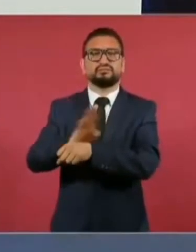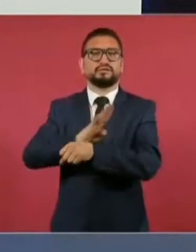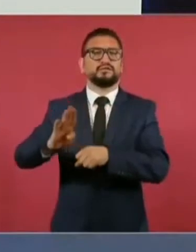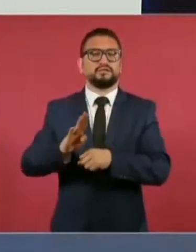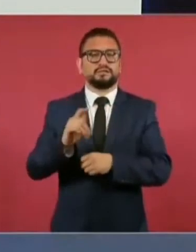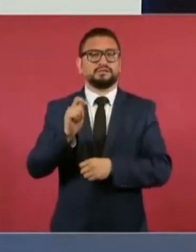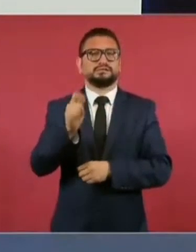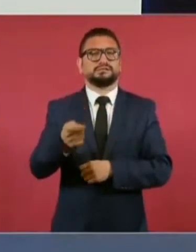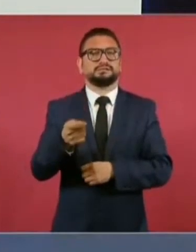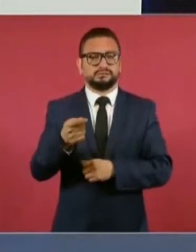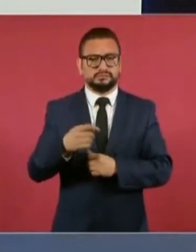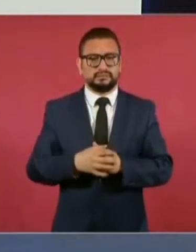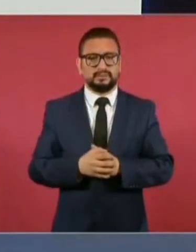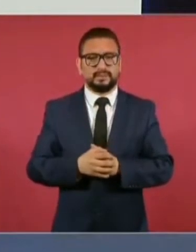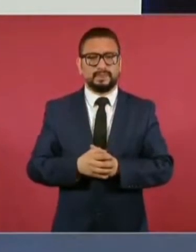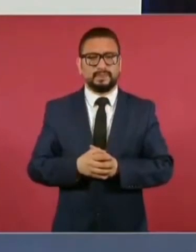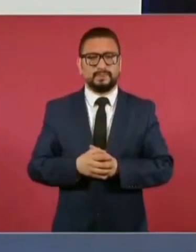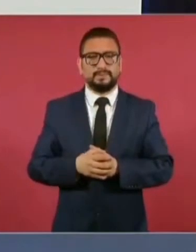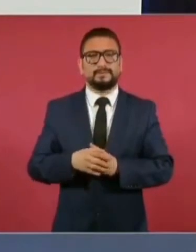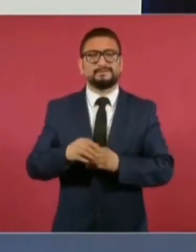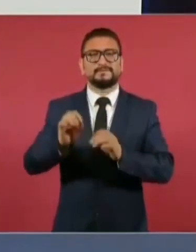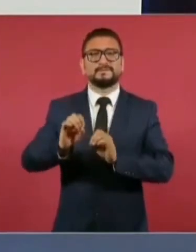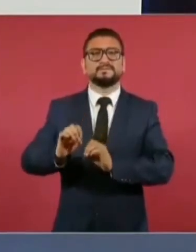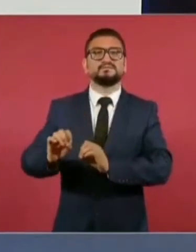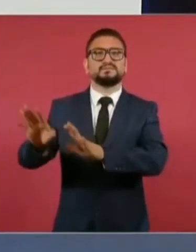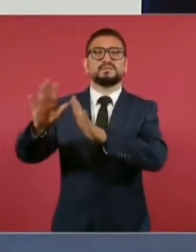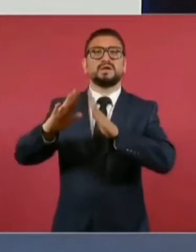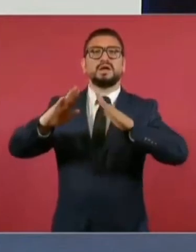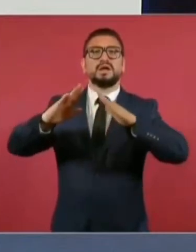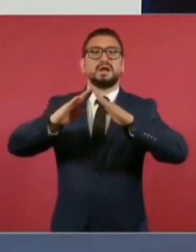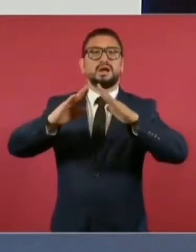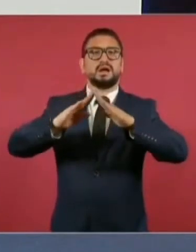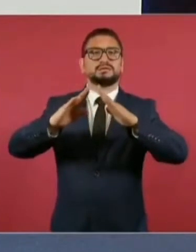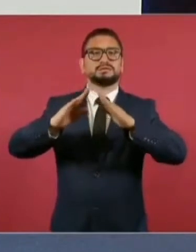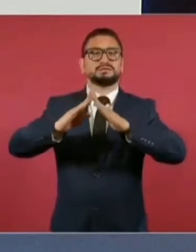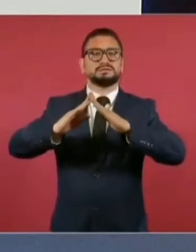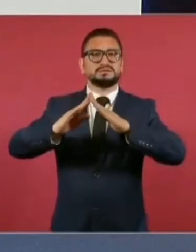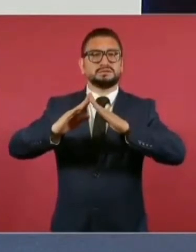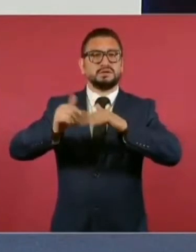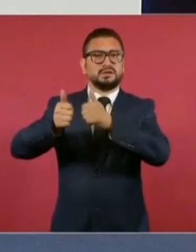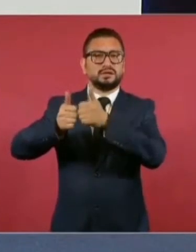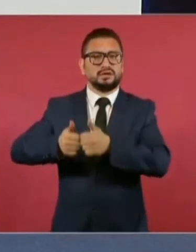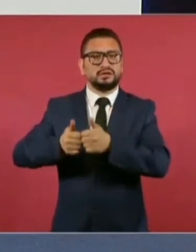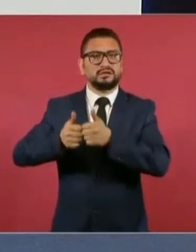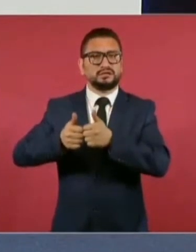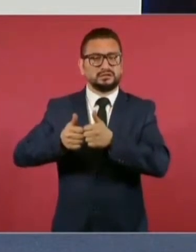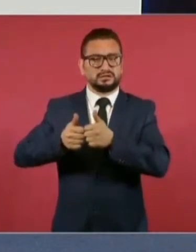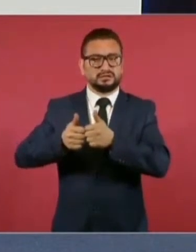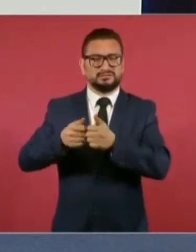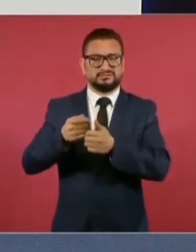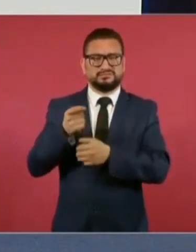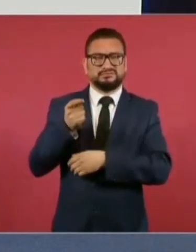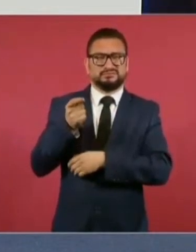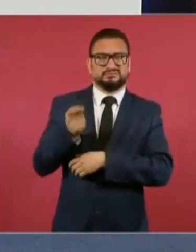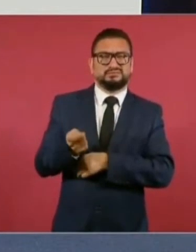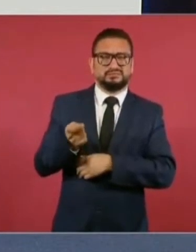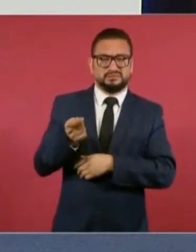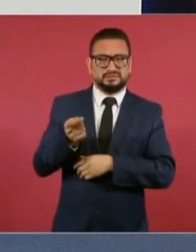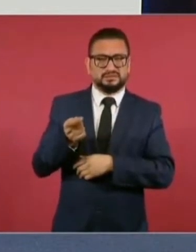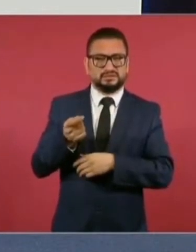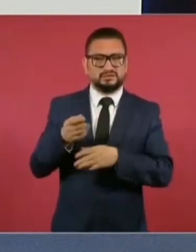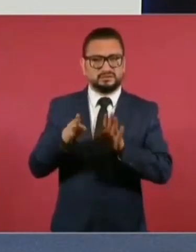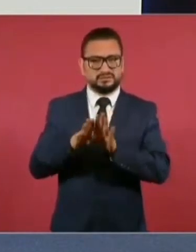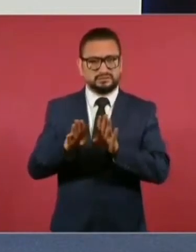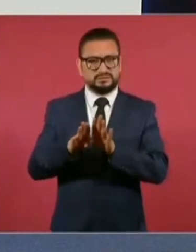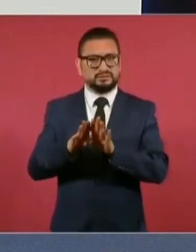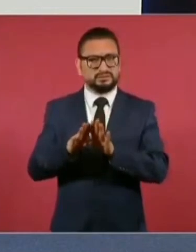situación de concederle la prisión domiciliaria y se traduce precisamente